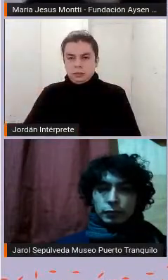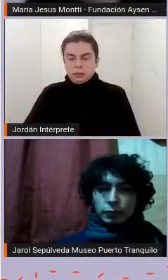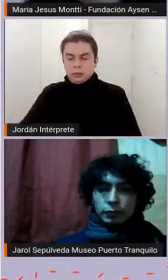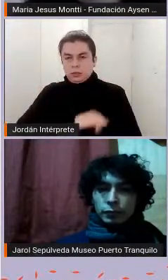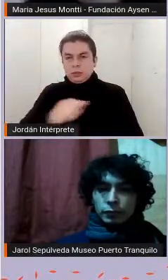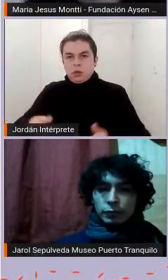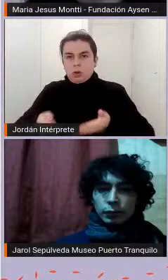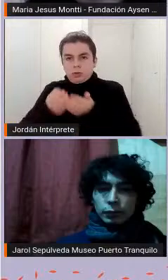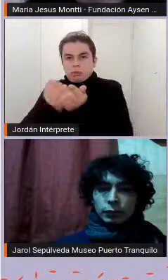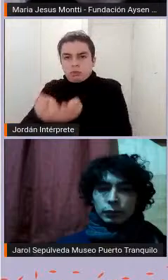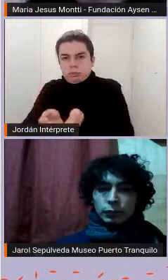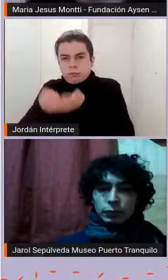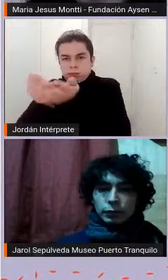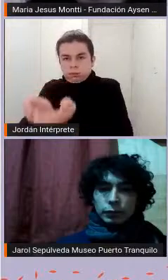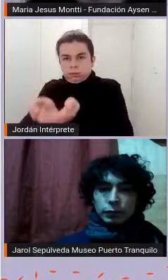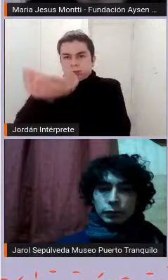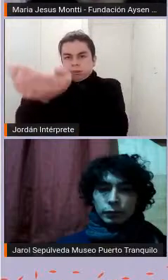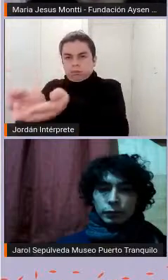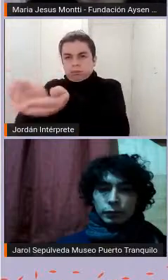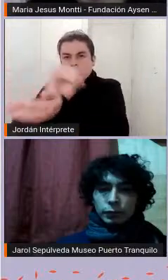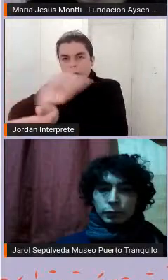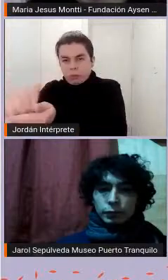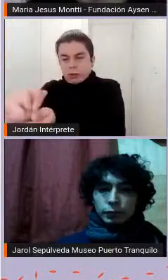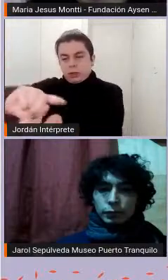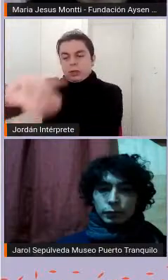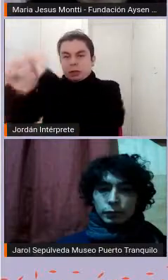a la embarcación Copa Sur Austral.